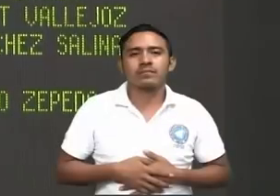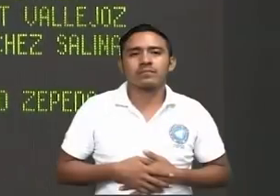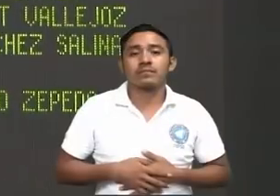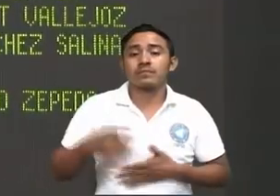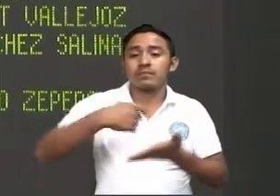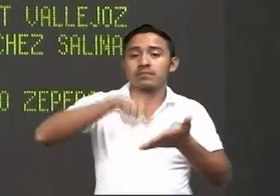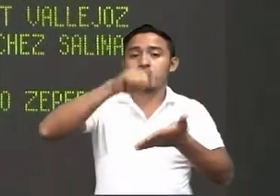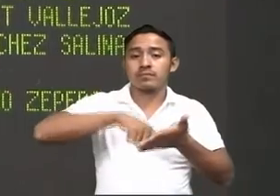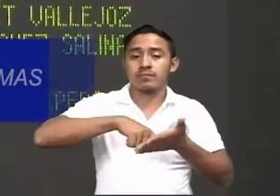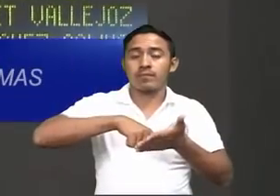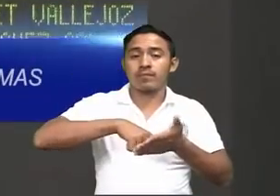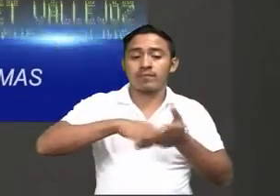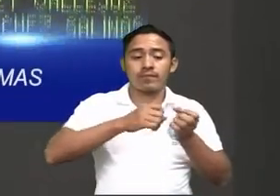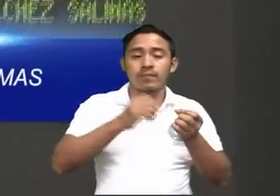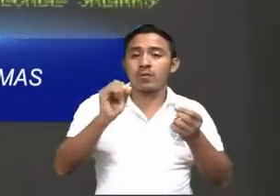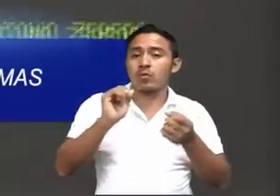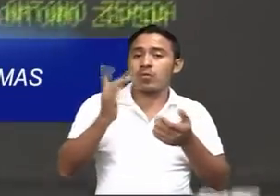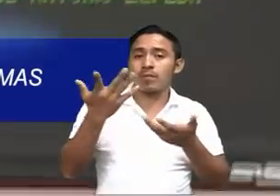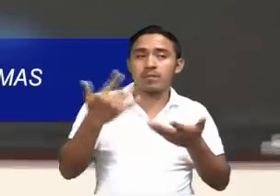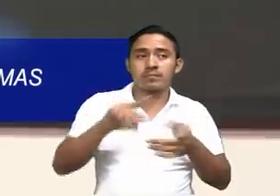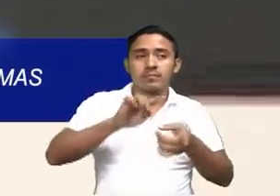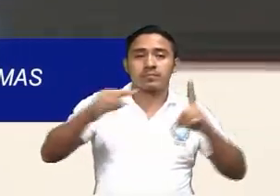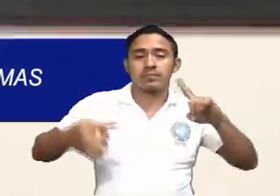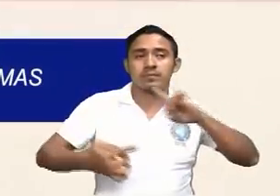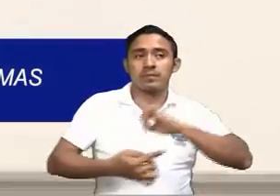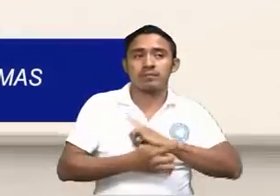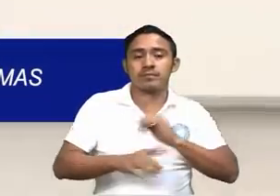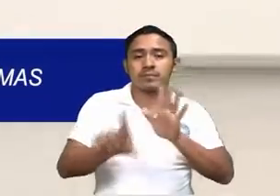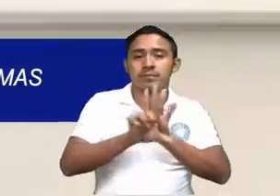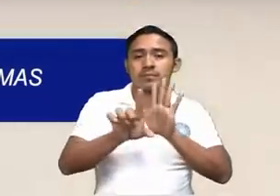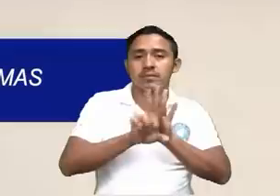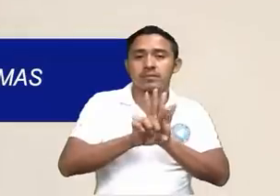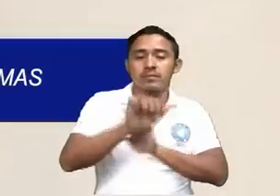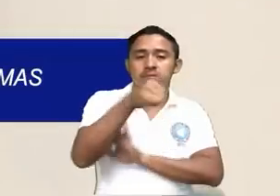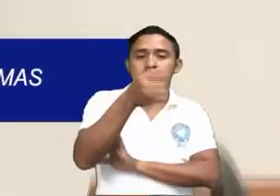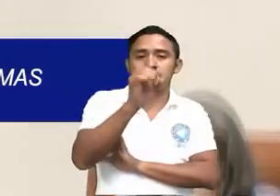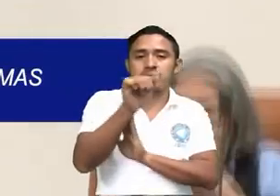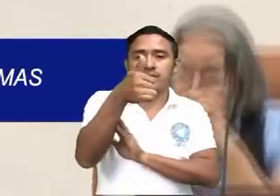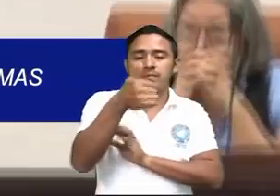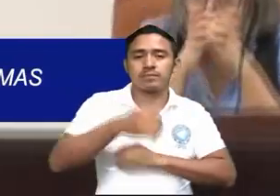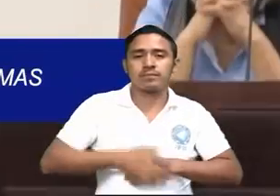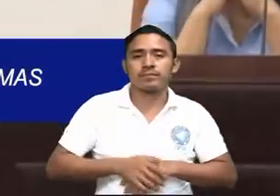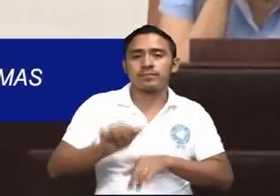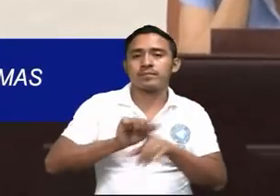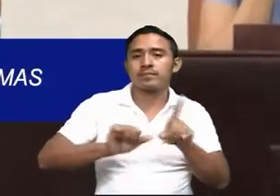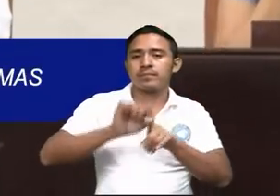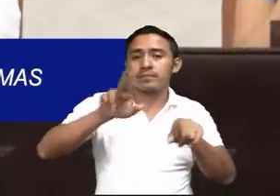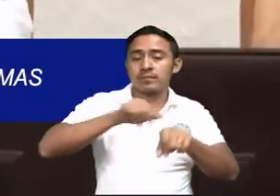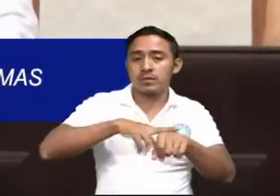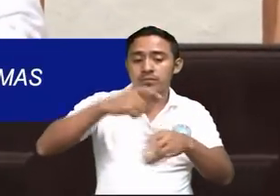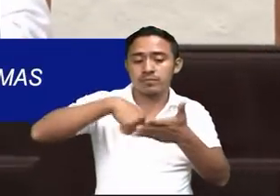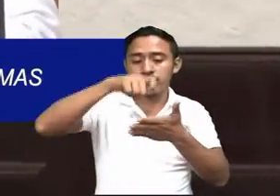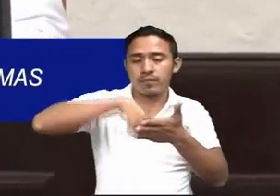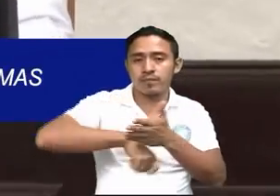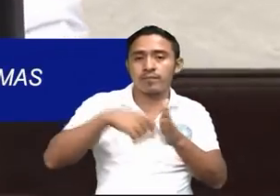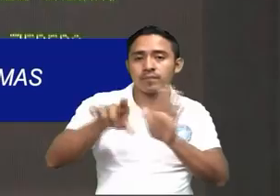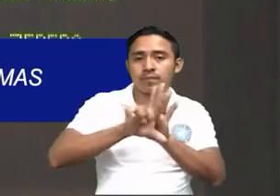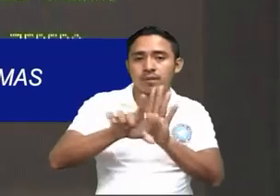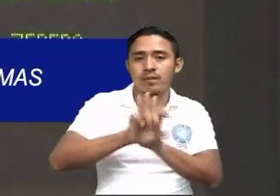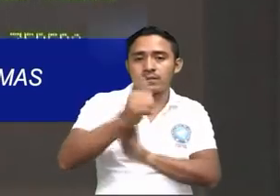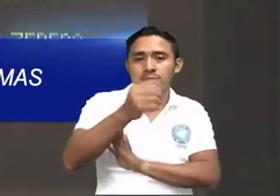Se aprueba en lo general la reforma a la ley 606. Asamblea Nacional aprueba reforma a la